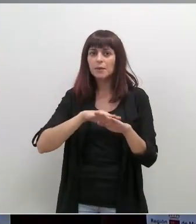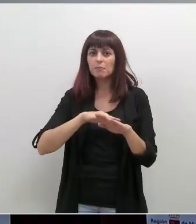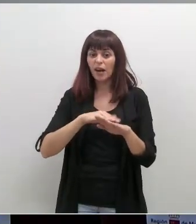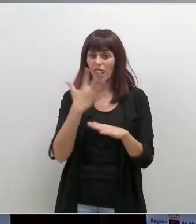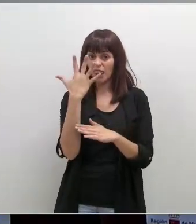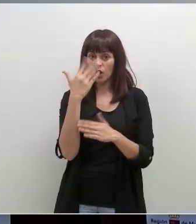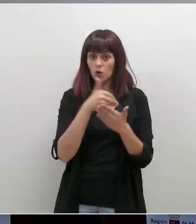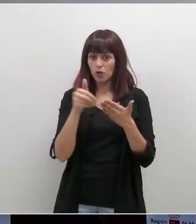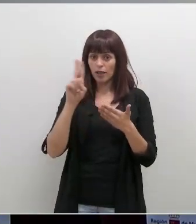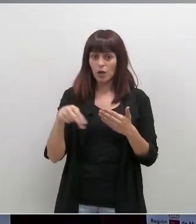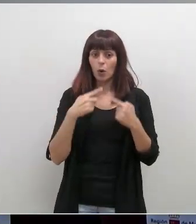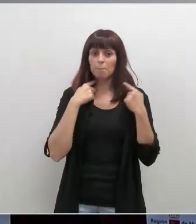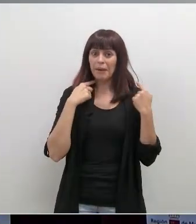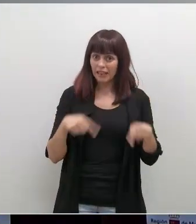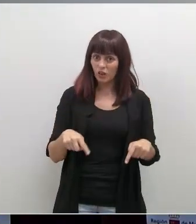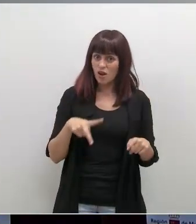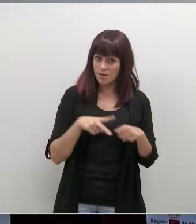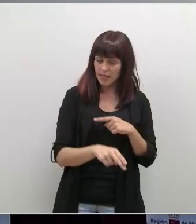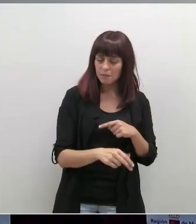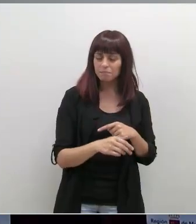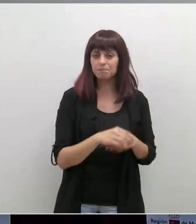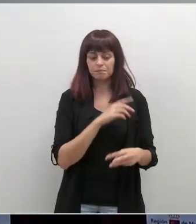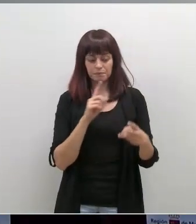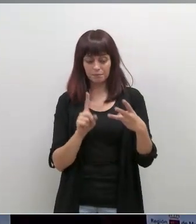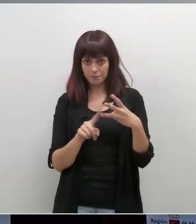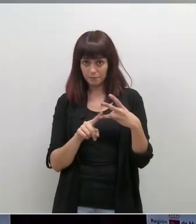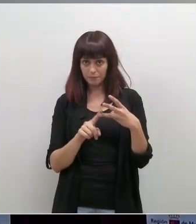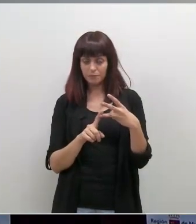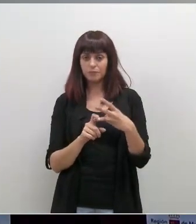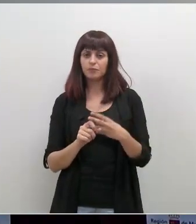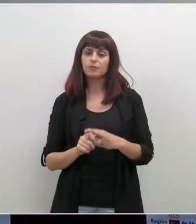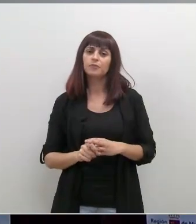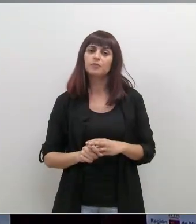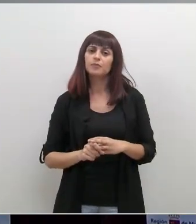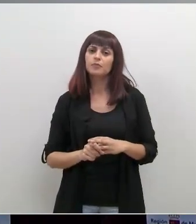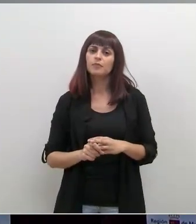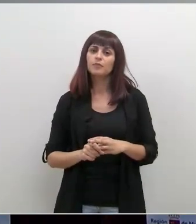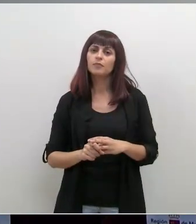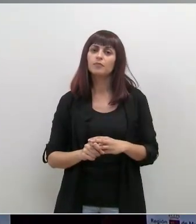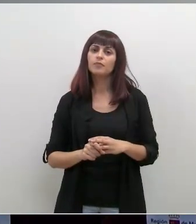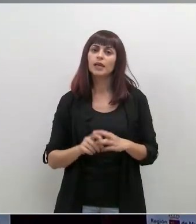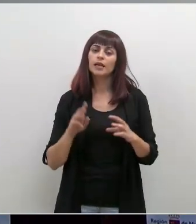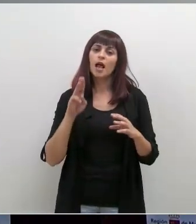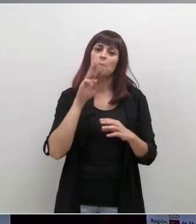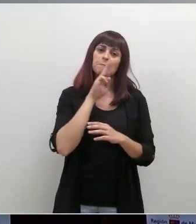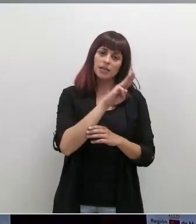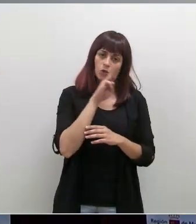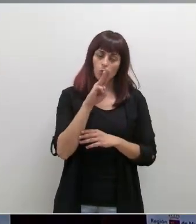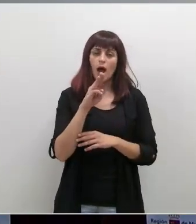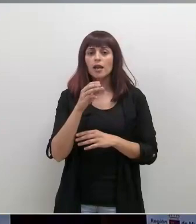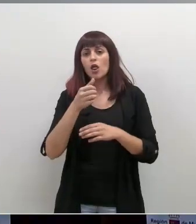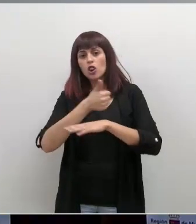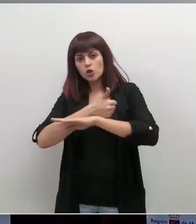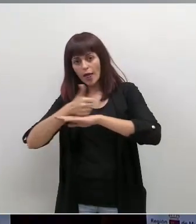millones de euros. Y tercero es sobre la negativa de Partido Popular, Ciudadanos y Vox a crear una comisión